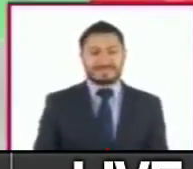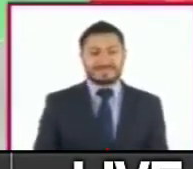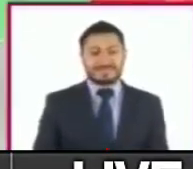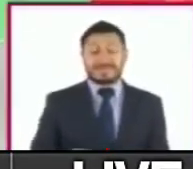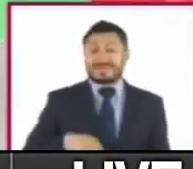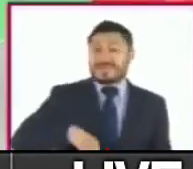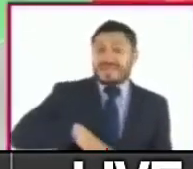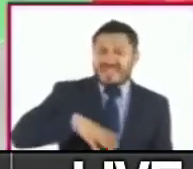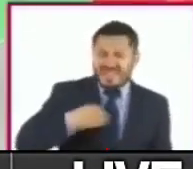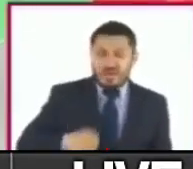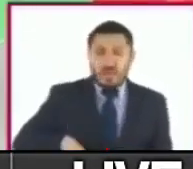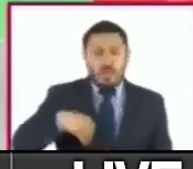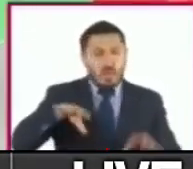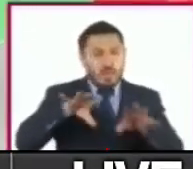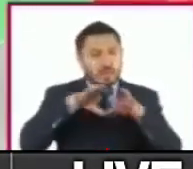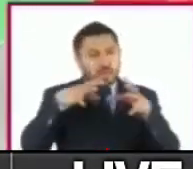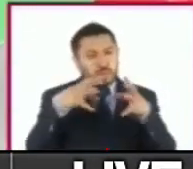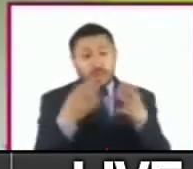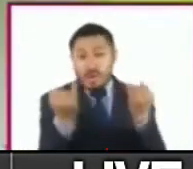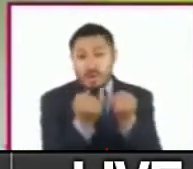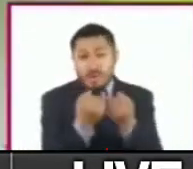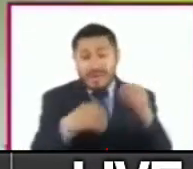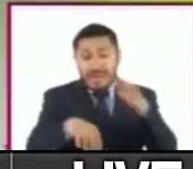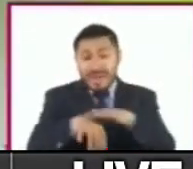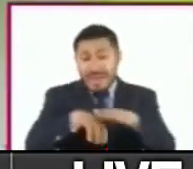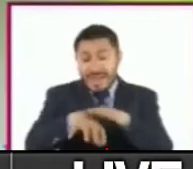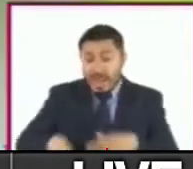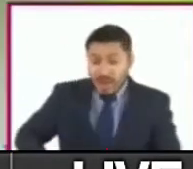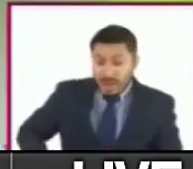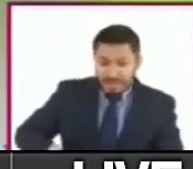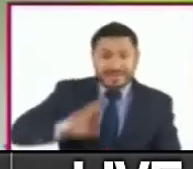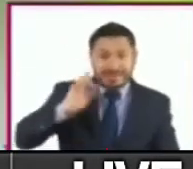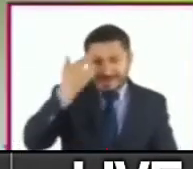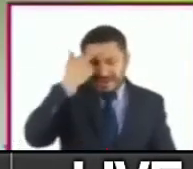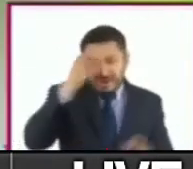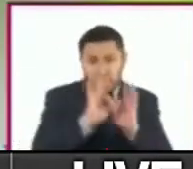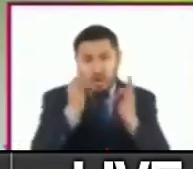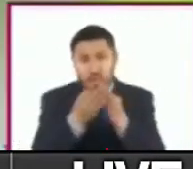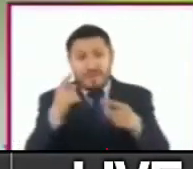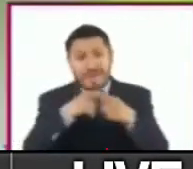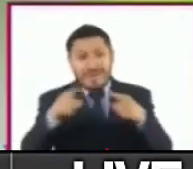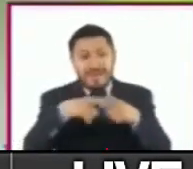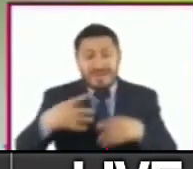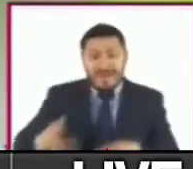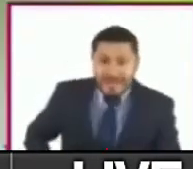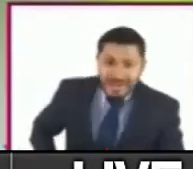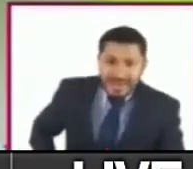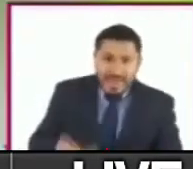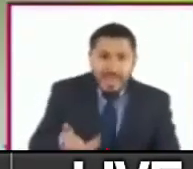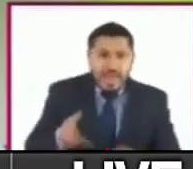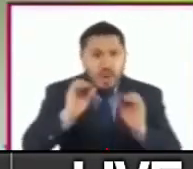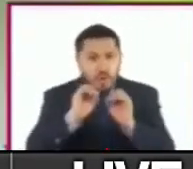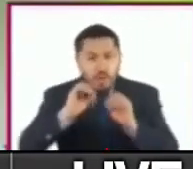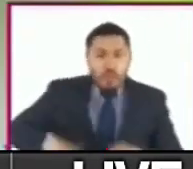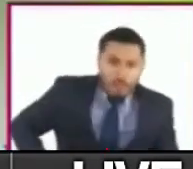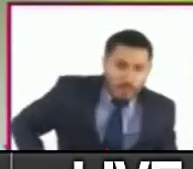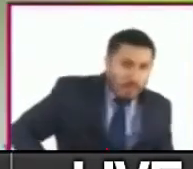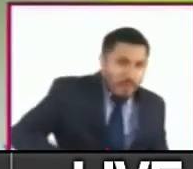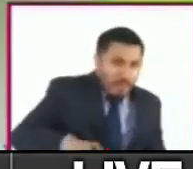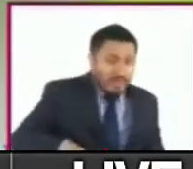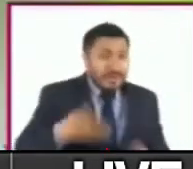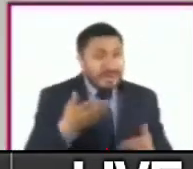Inténtenlo con la forma también del dorso. Acuérdense que teníamos diferentes maneras de lanzarla. Ahora, la casilla